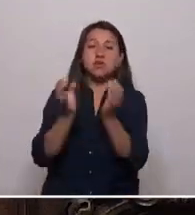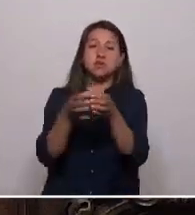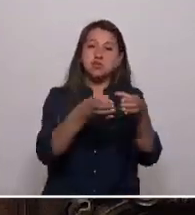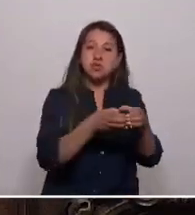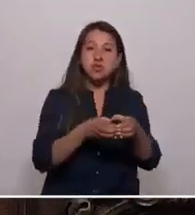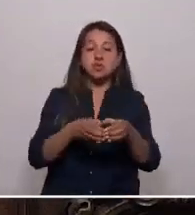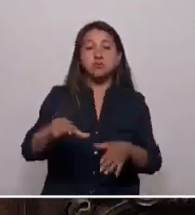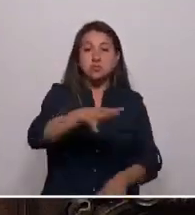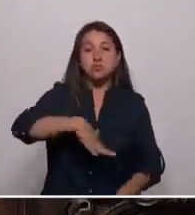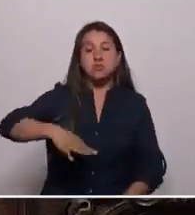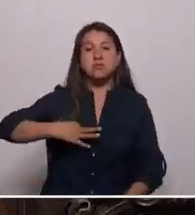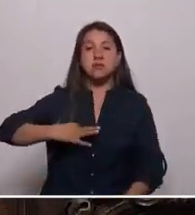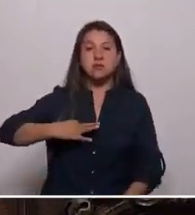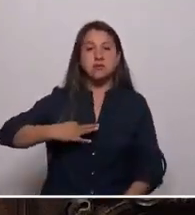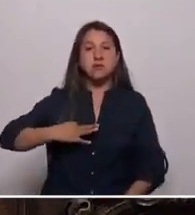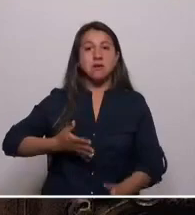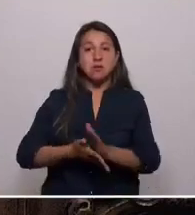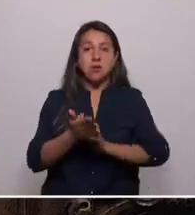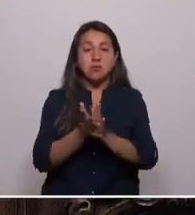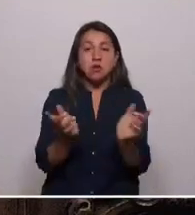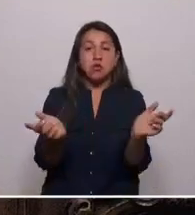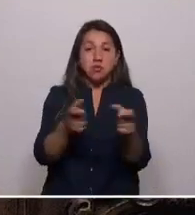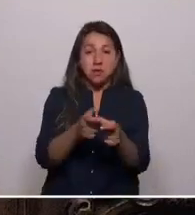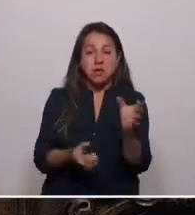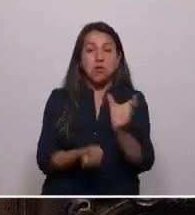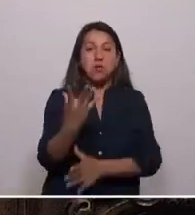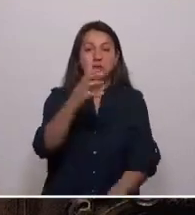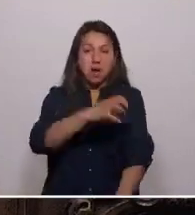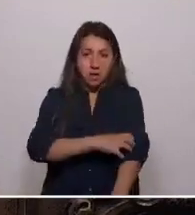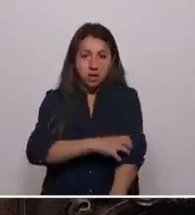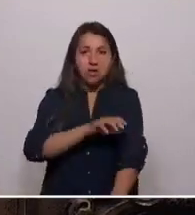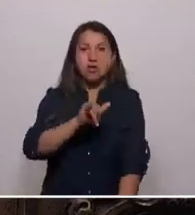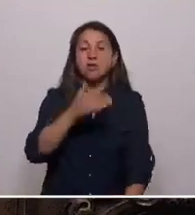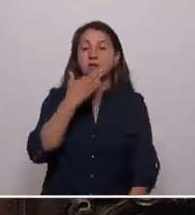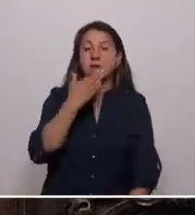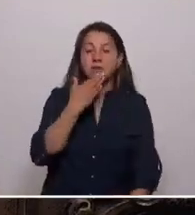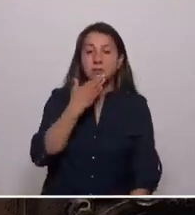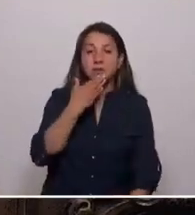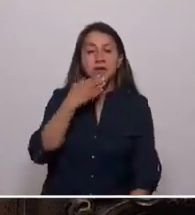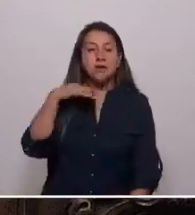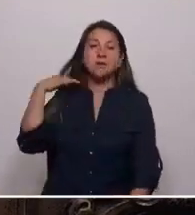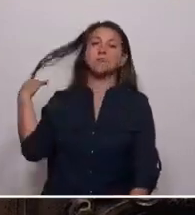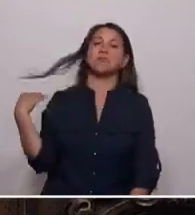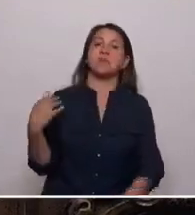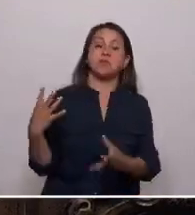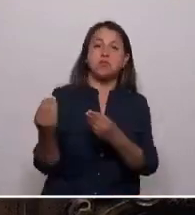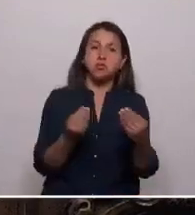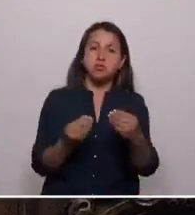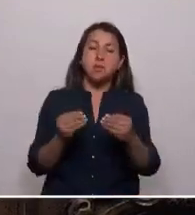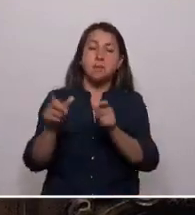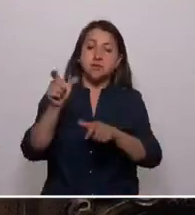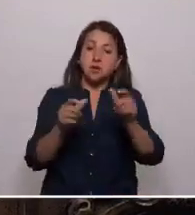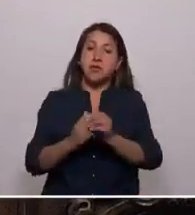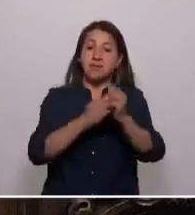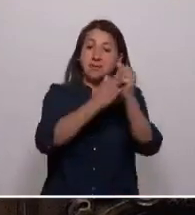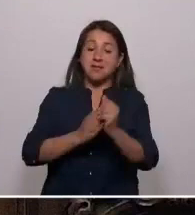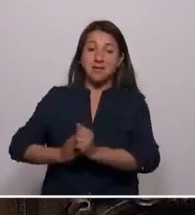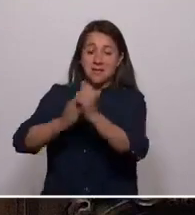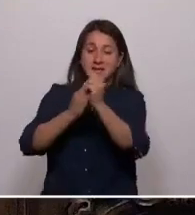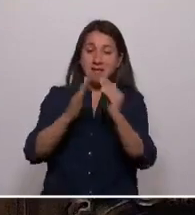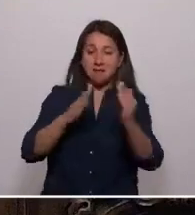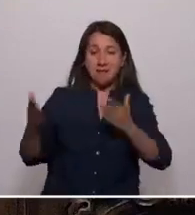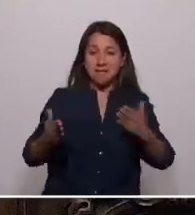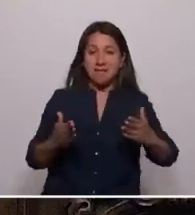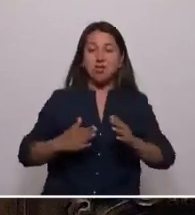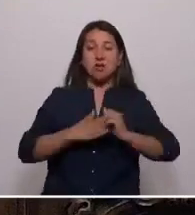civil, como el emblemático Comité Nueva Región, y el talento y visión de un puñado de dirigentes, vecinos y líderes